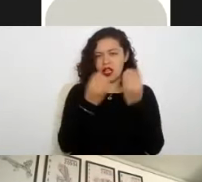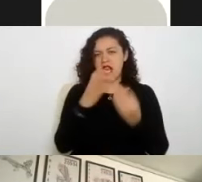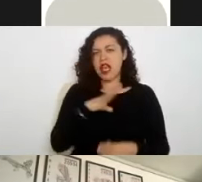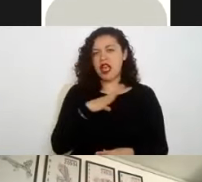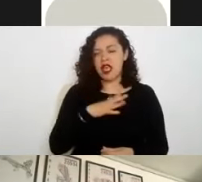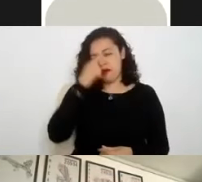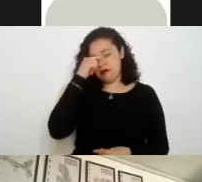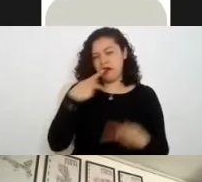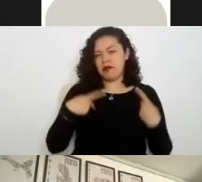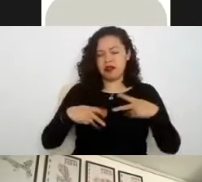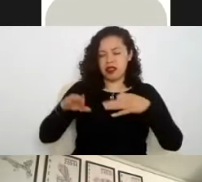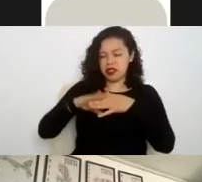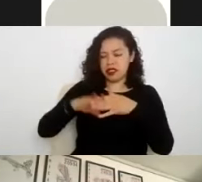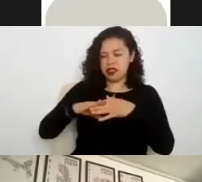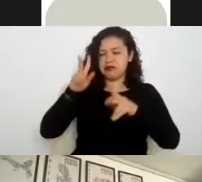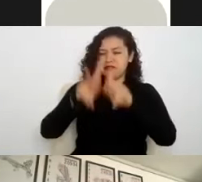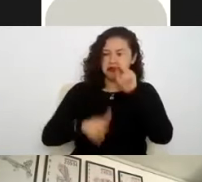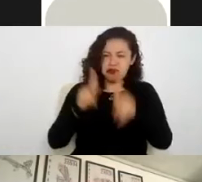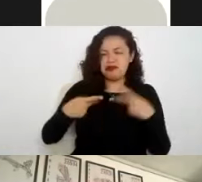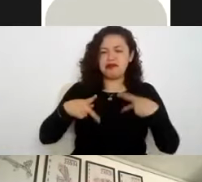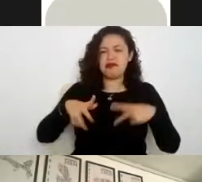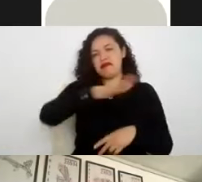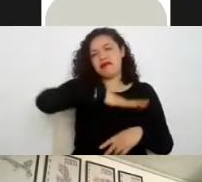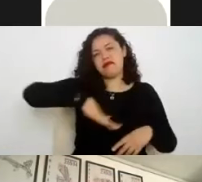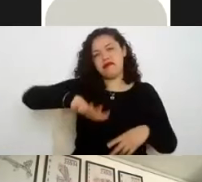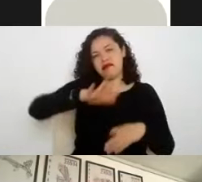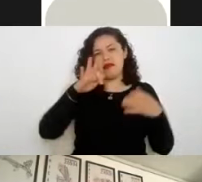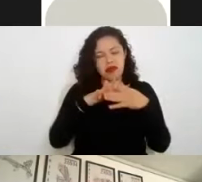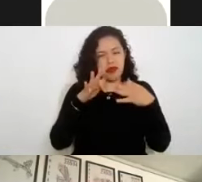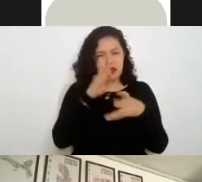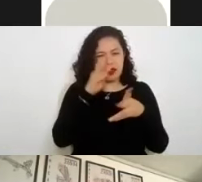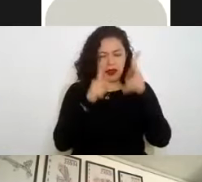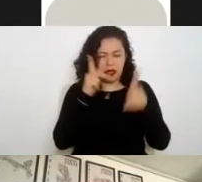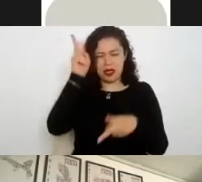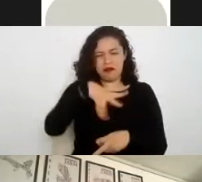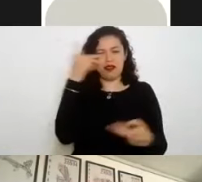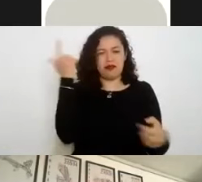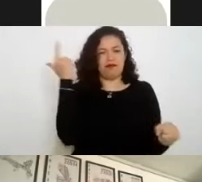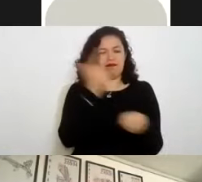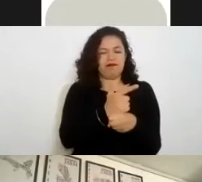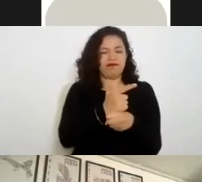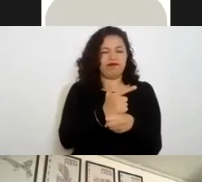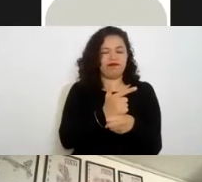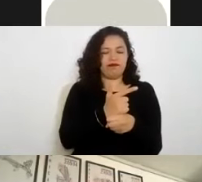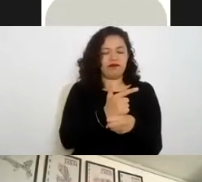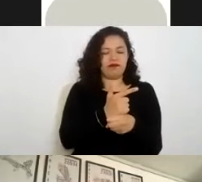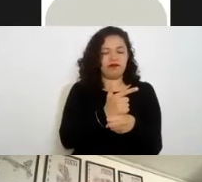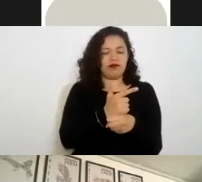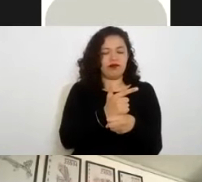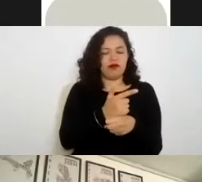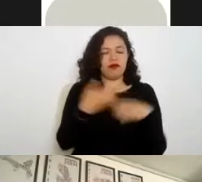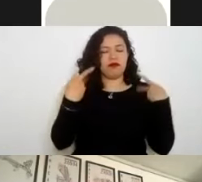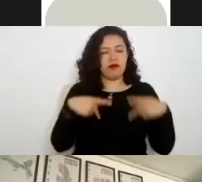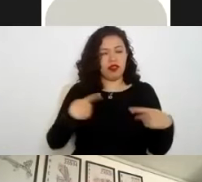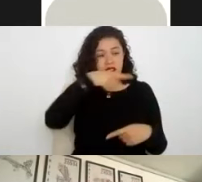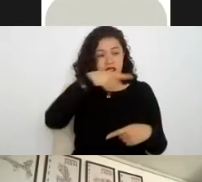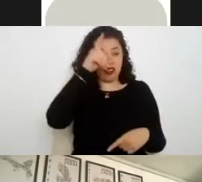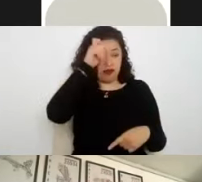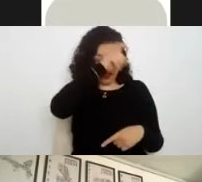tus cercanos, con tus conocidos, con el sector, era lo que les decía, pues te das cuenta que las personas físicas difícilmente están